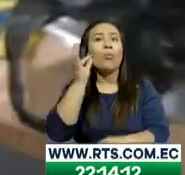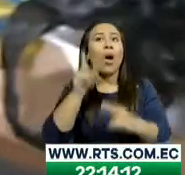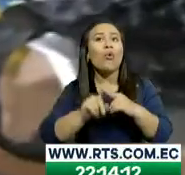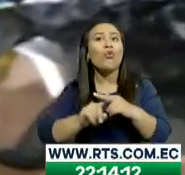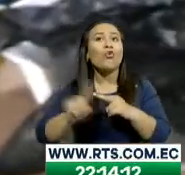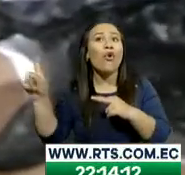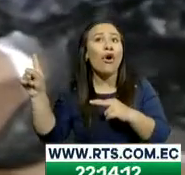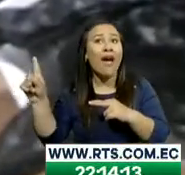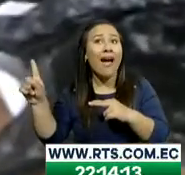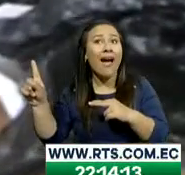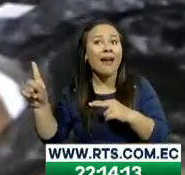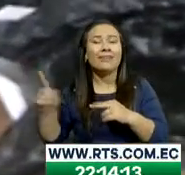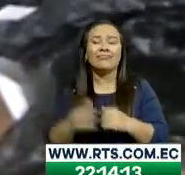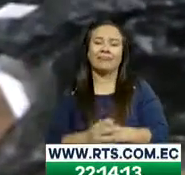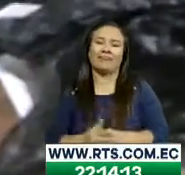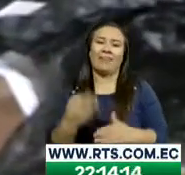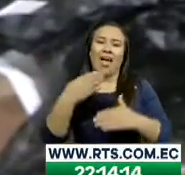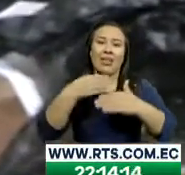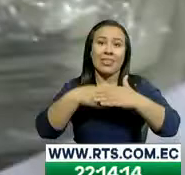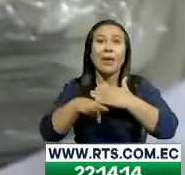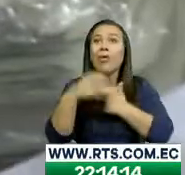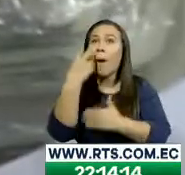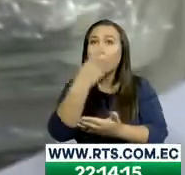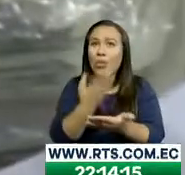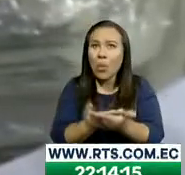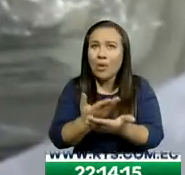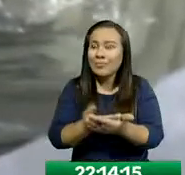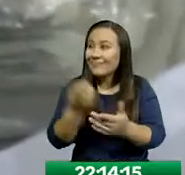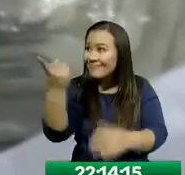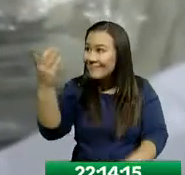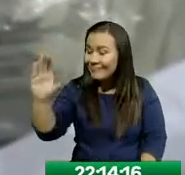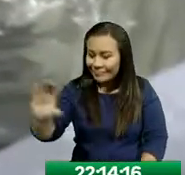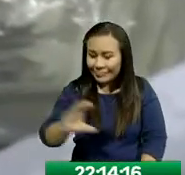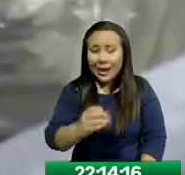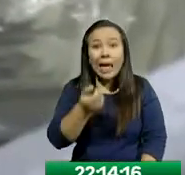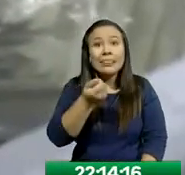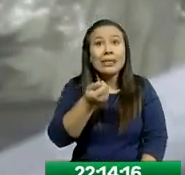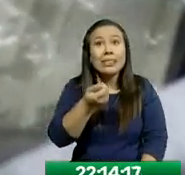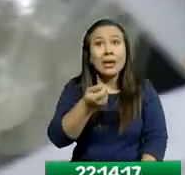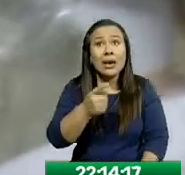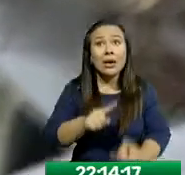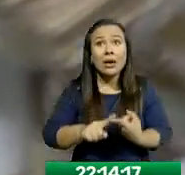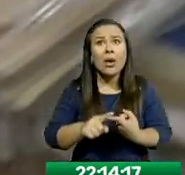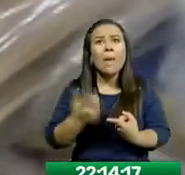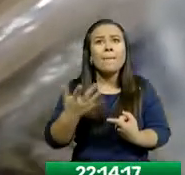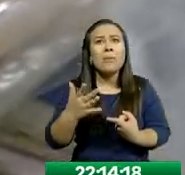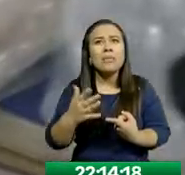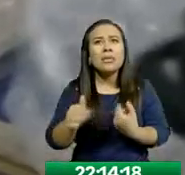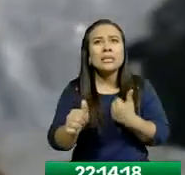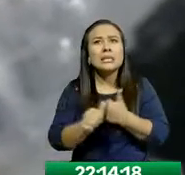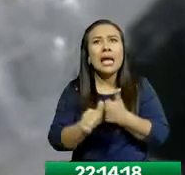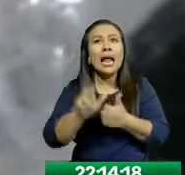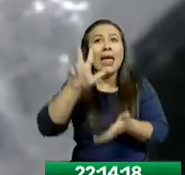sitio. Dentro de las evidencias, solo en dinero efectivo, existen cerca de